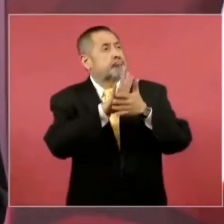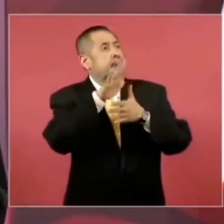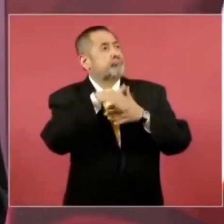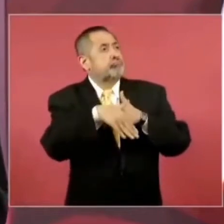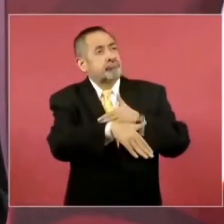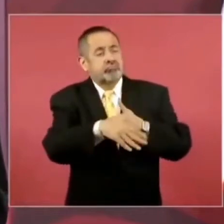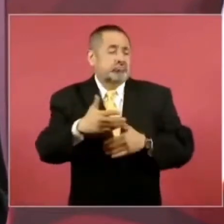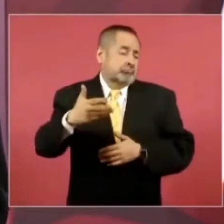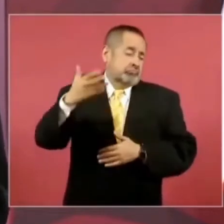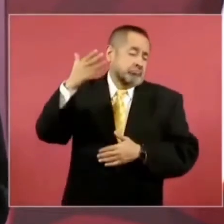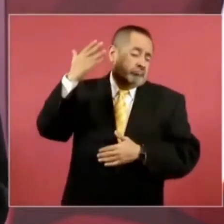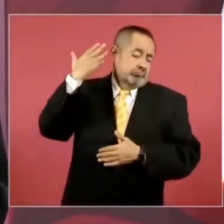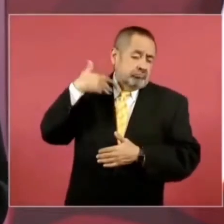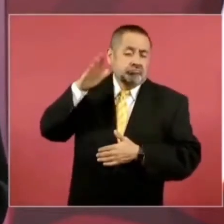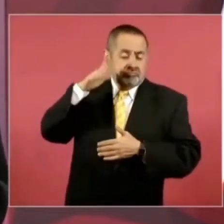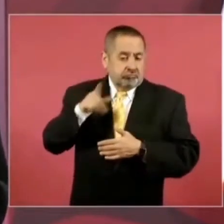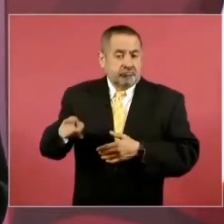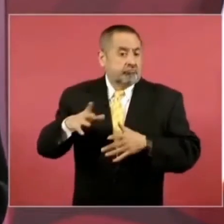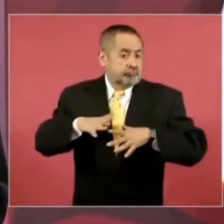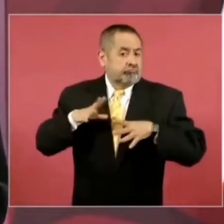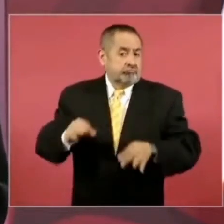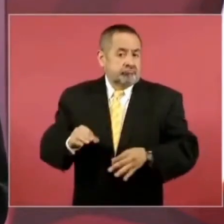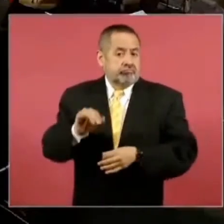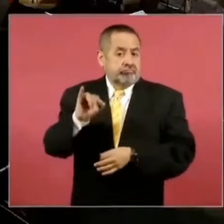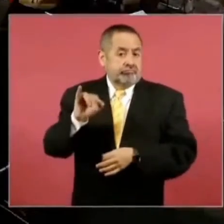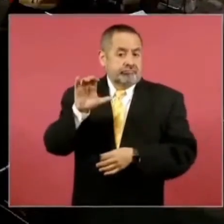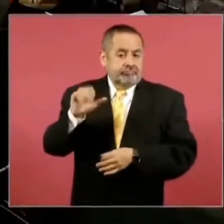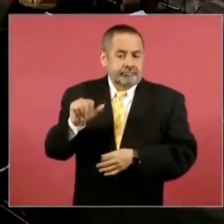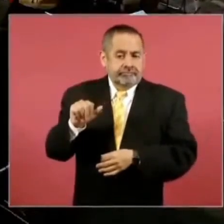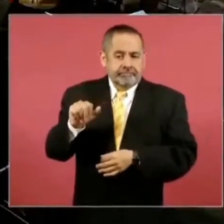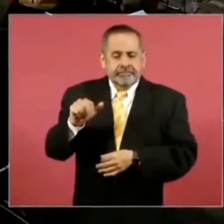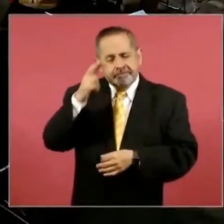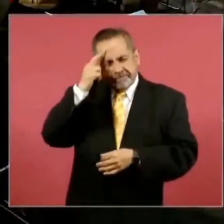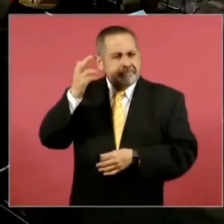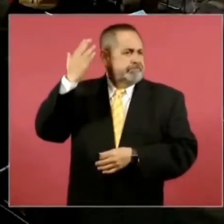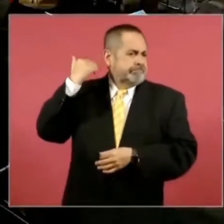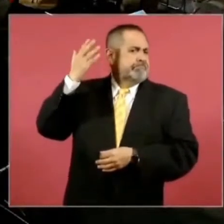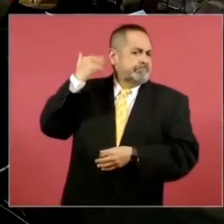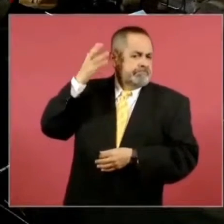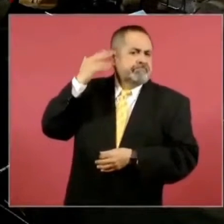tiempos en que se invertía mucho